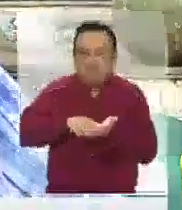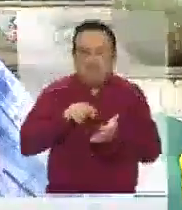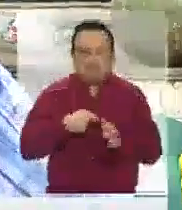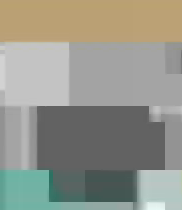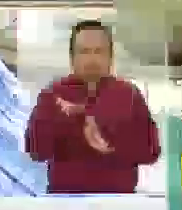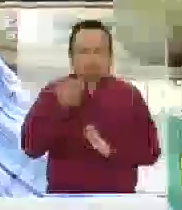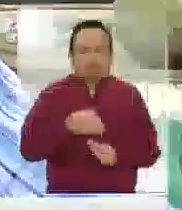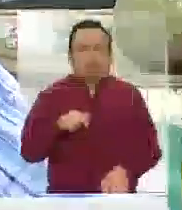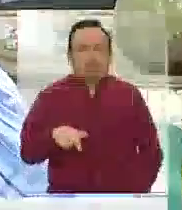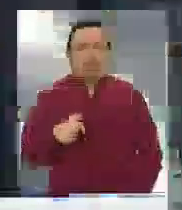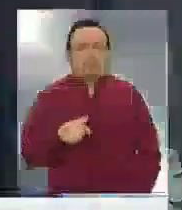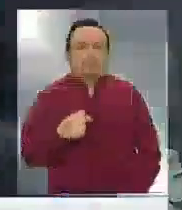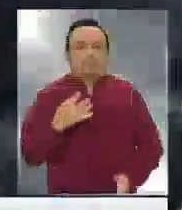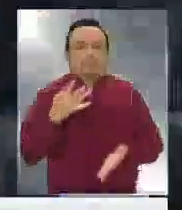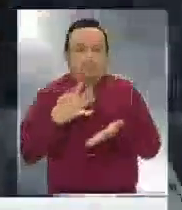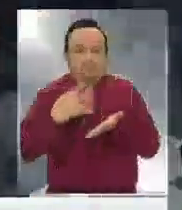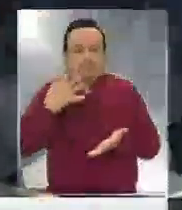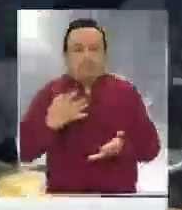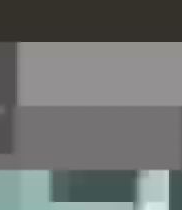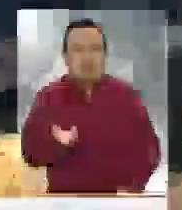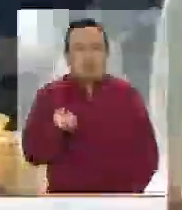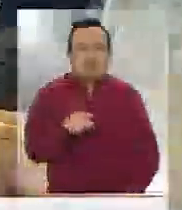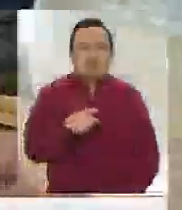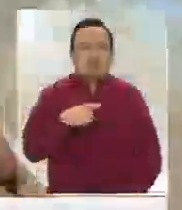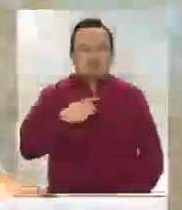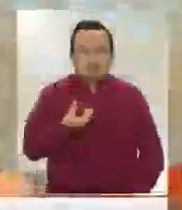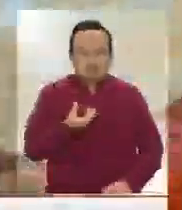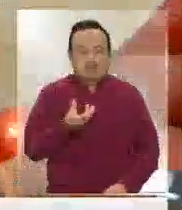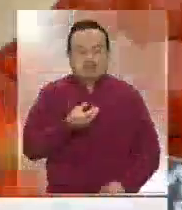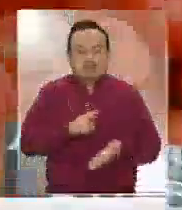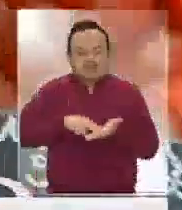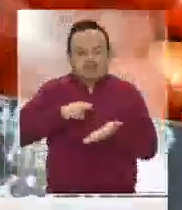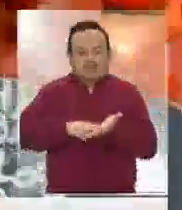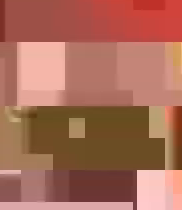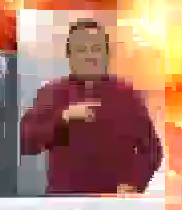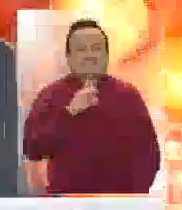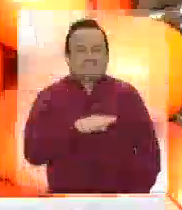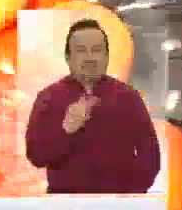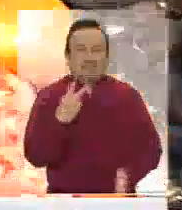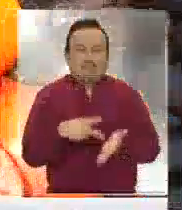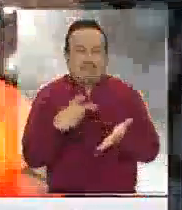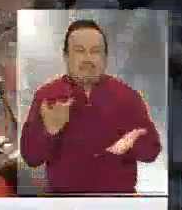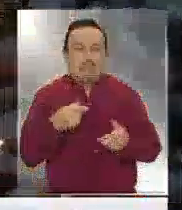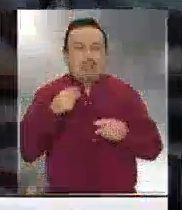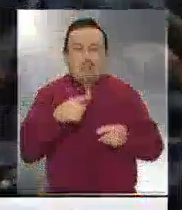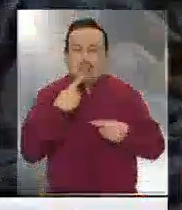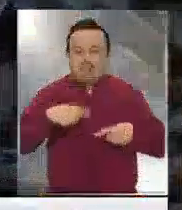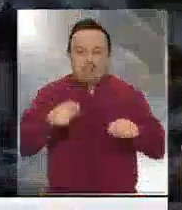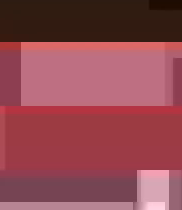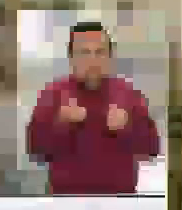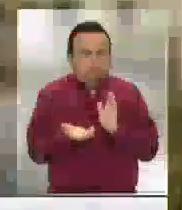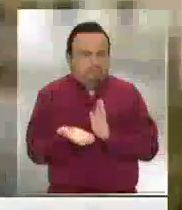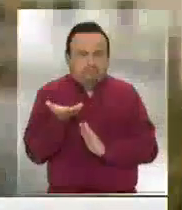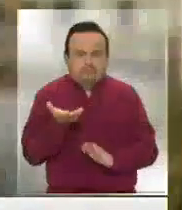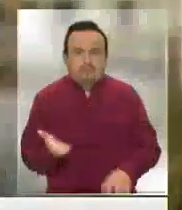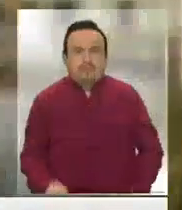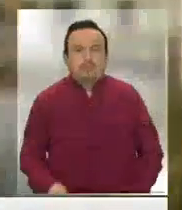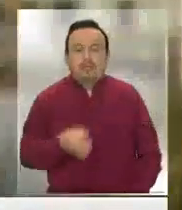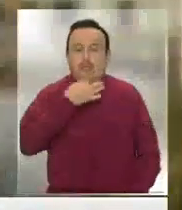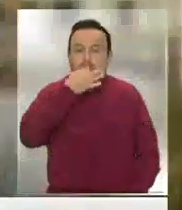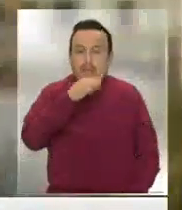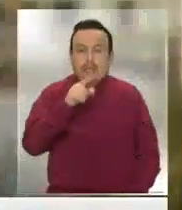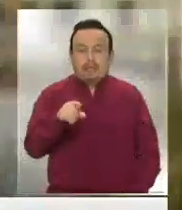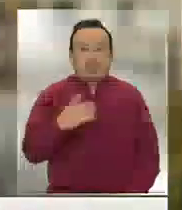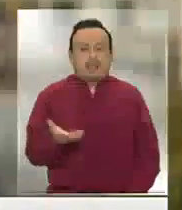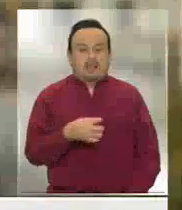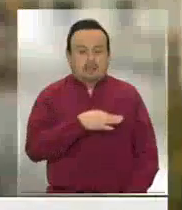parte chilena que vale 2.000 pesos. No hay razones de mercado que justifiquen el alza del precio de los alimentos. Fueron las palabras